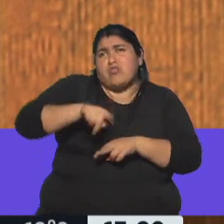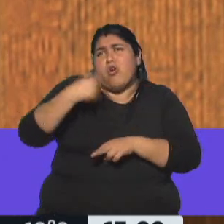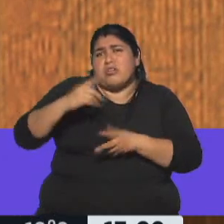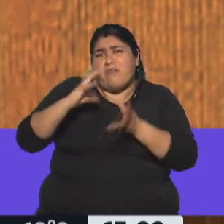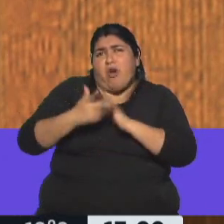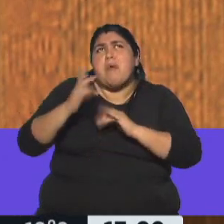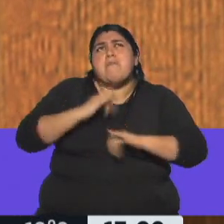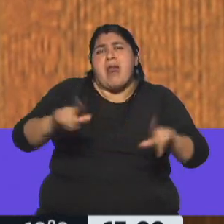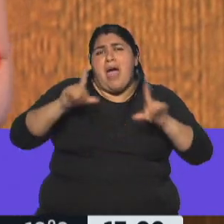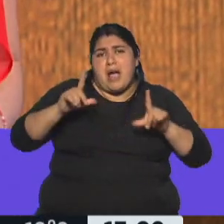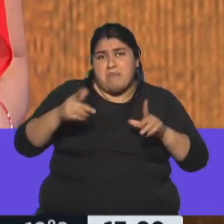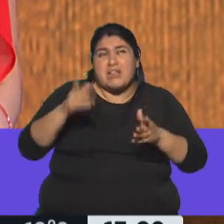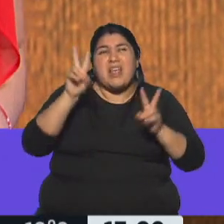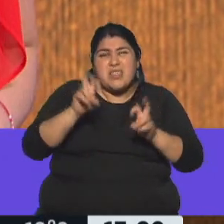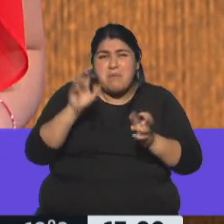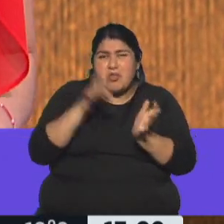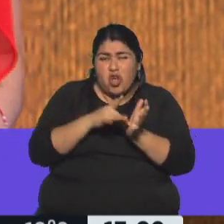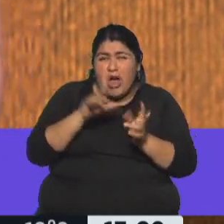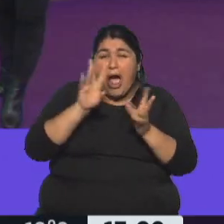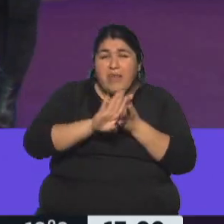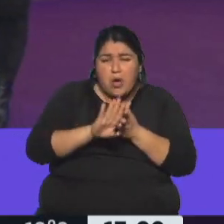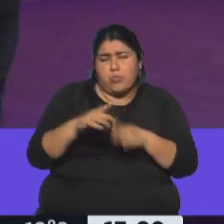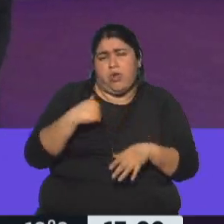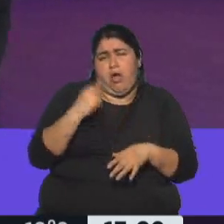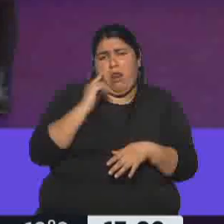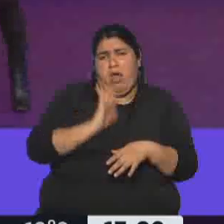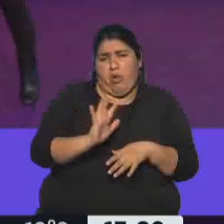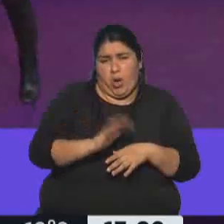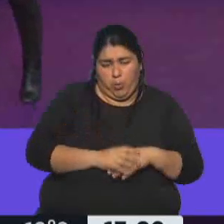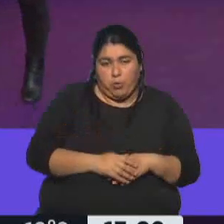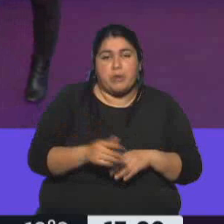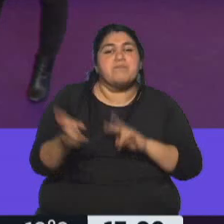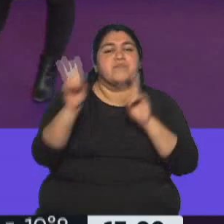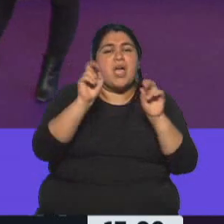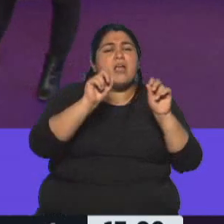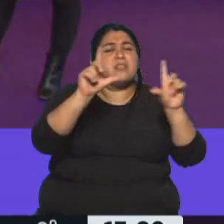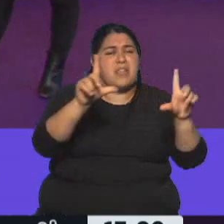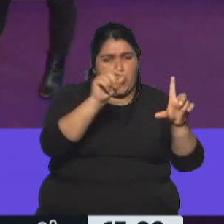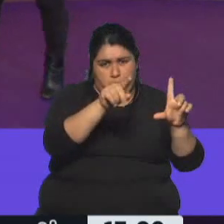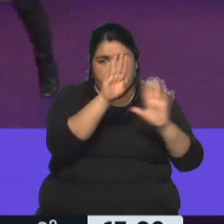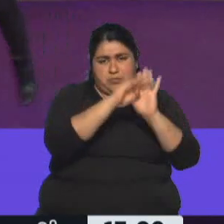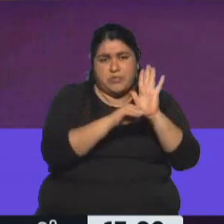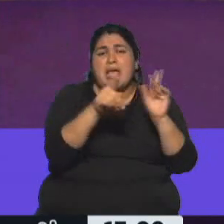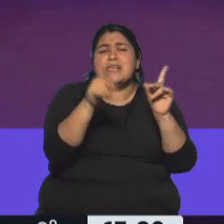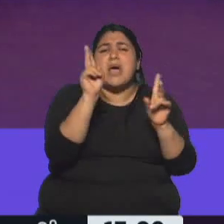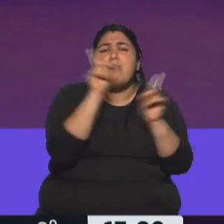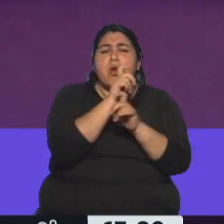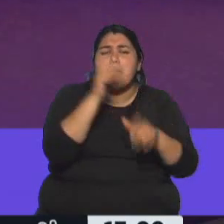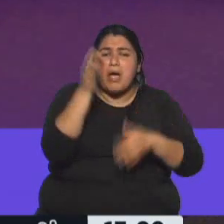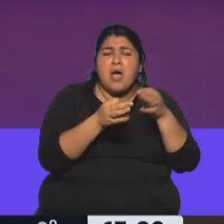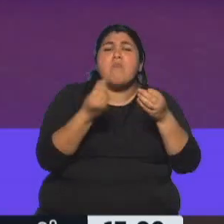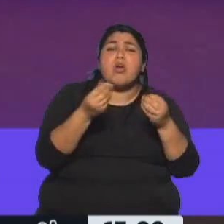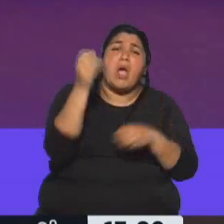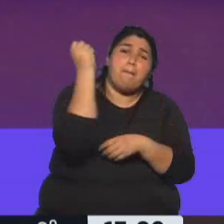hacer campaña, no precisamente la deuda. Pasemos a la placa número 3, por favor. A ver, este es el problema del cálculo. Mezcla dólares con